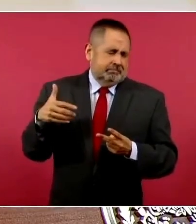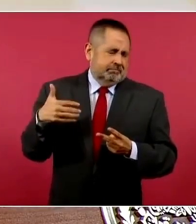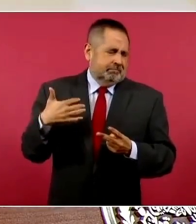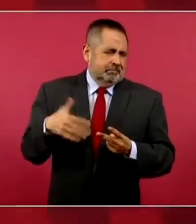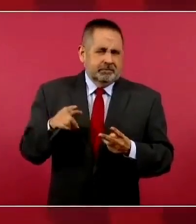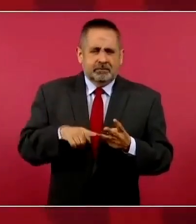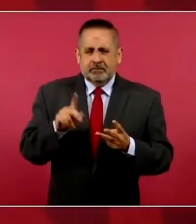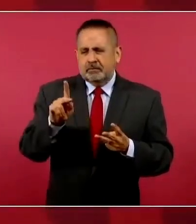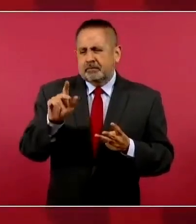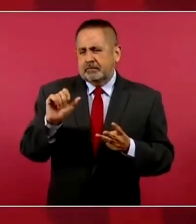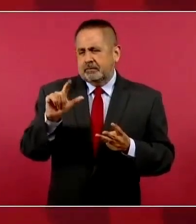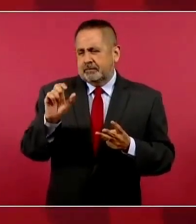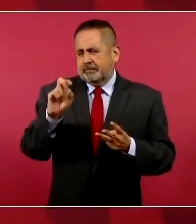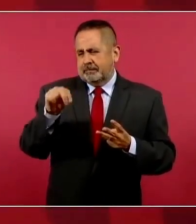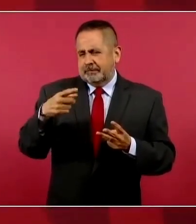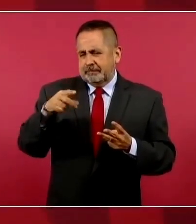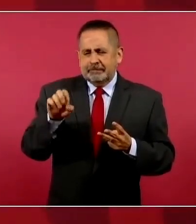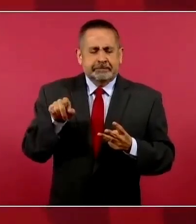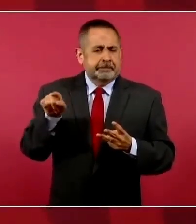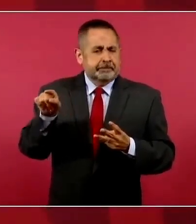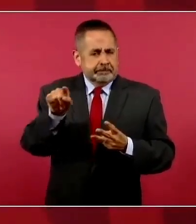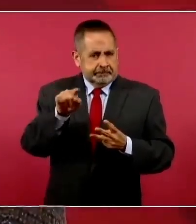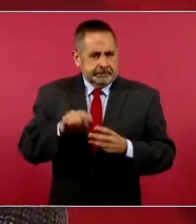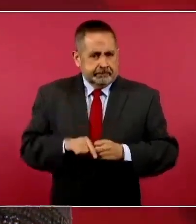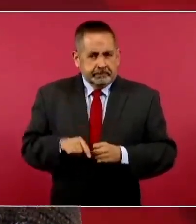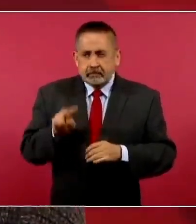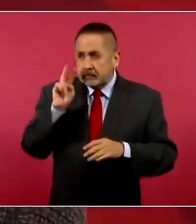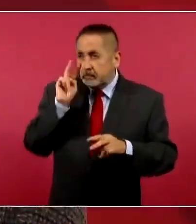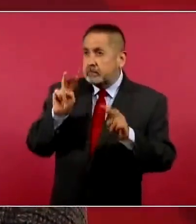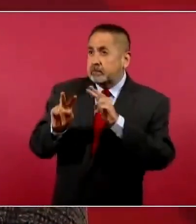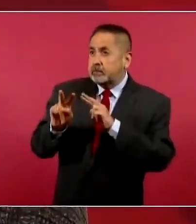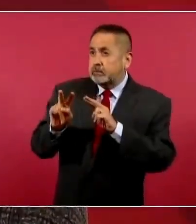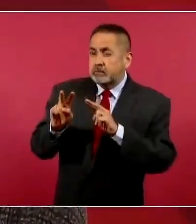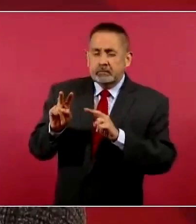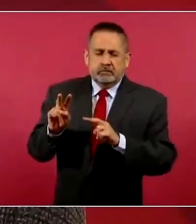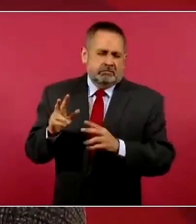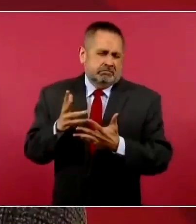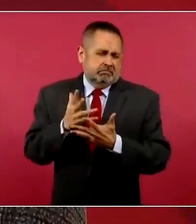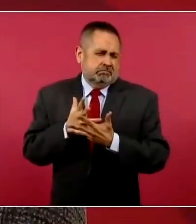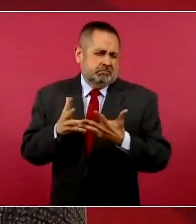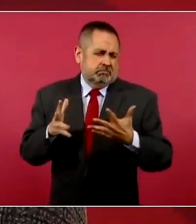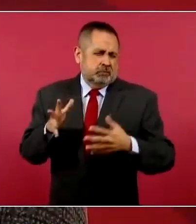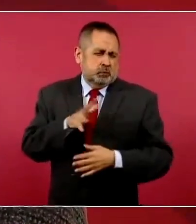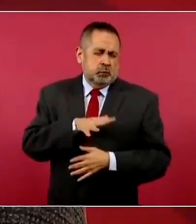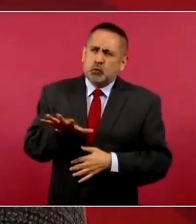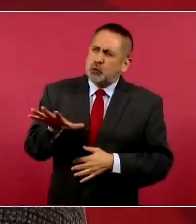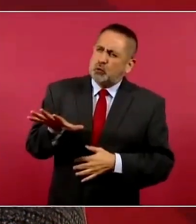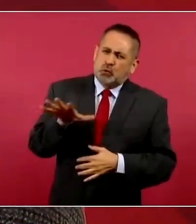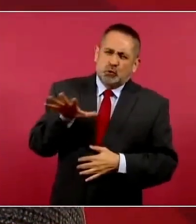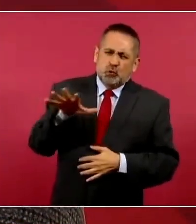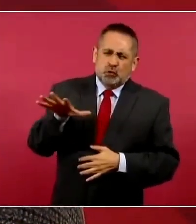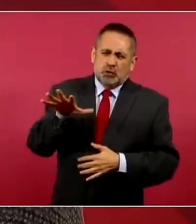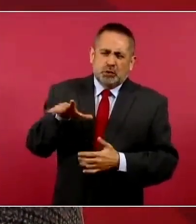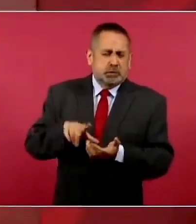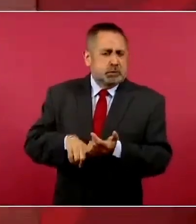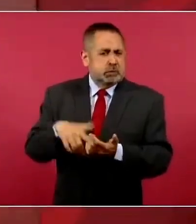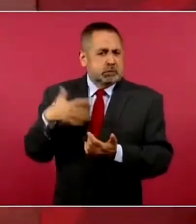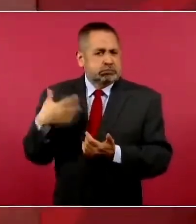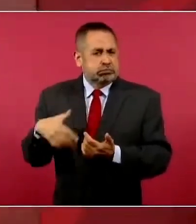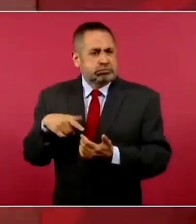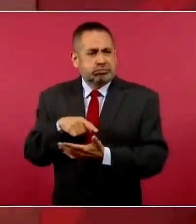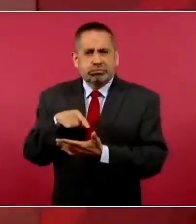o a Palenque y se ve lo majestuoso de esos